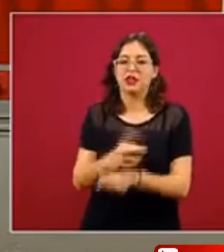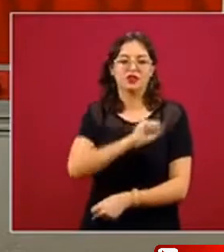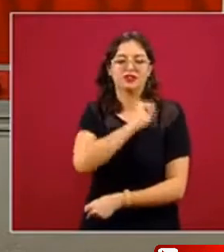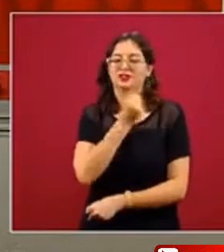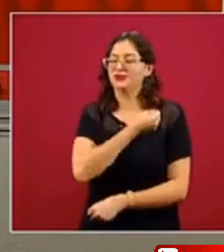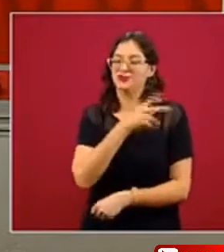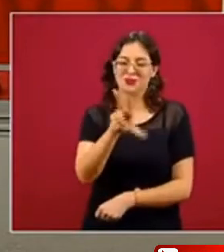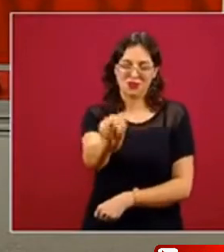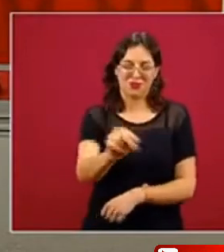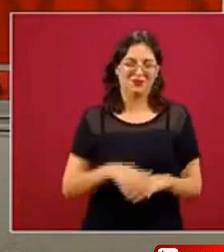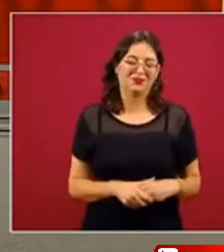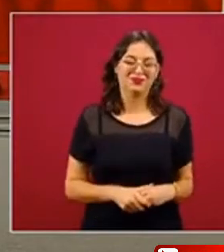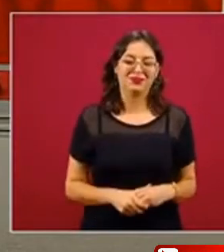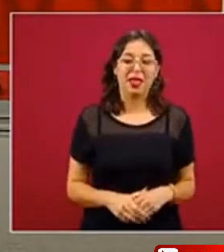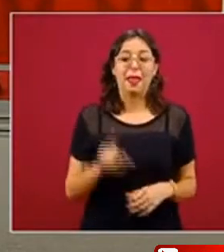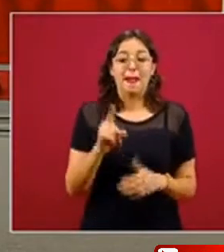Desde